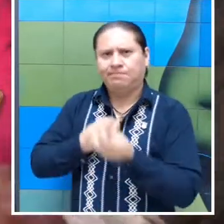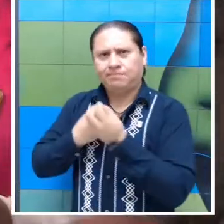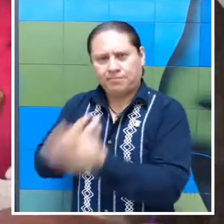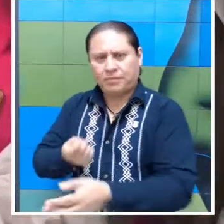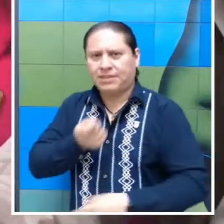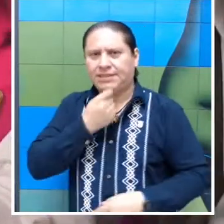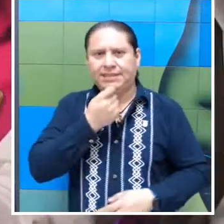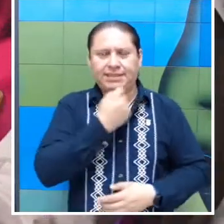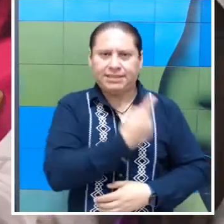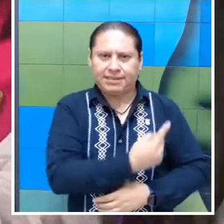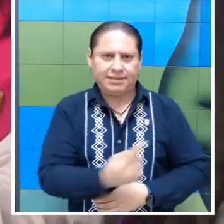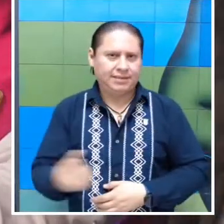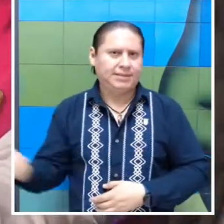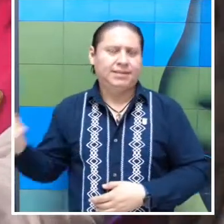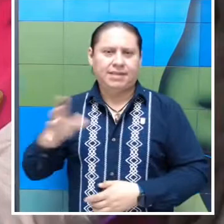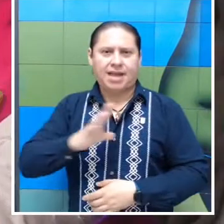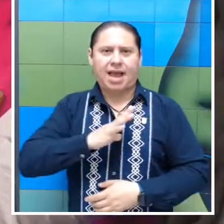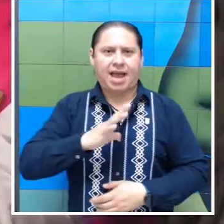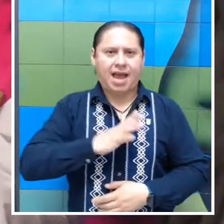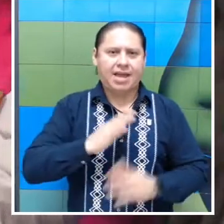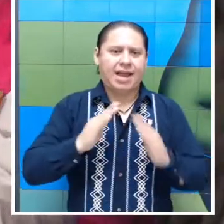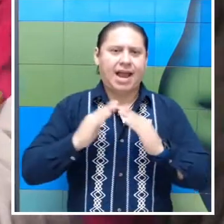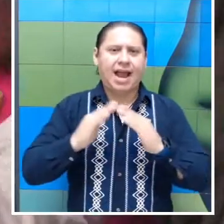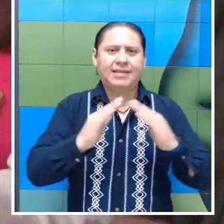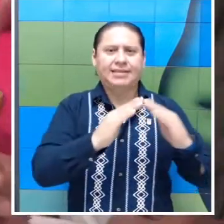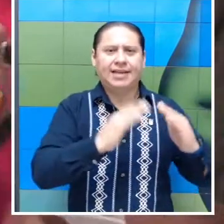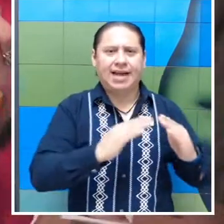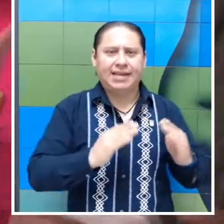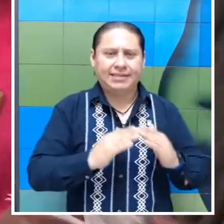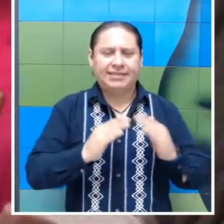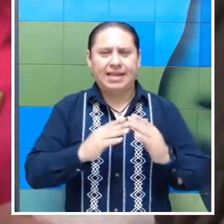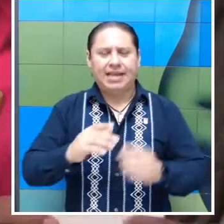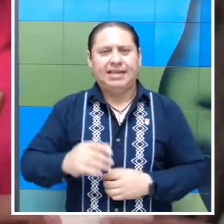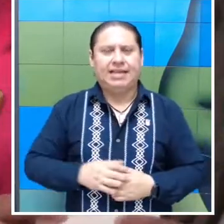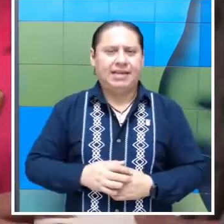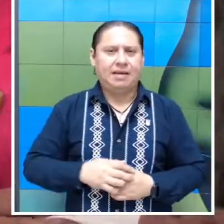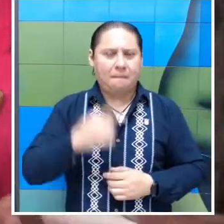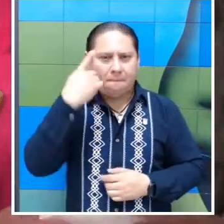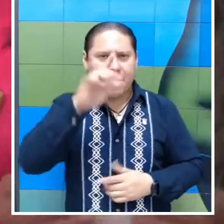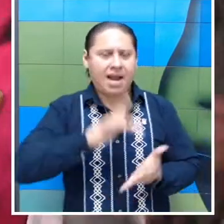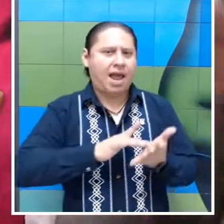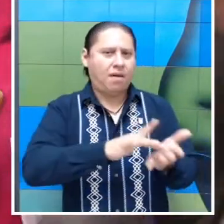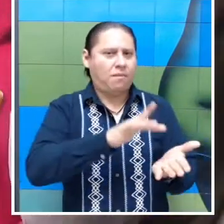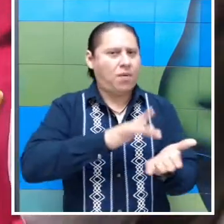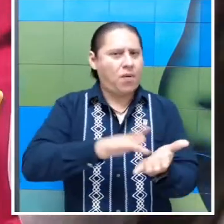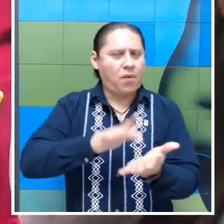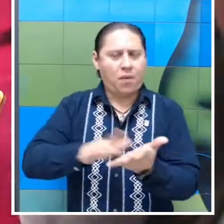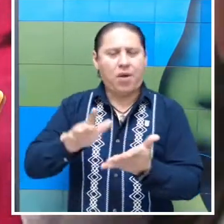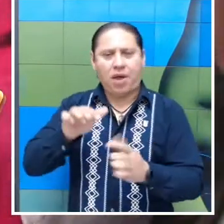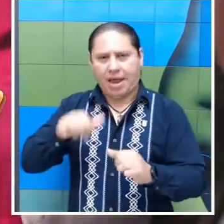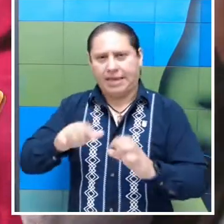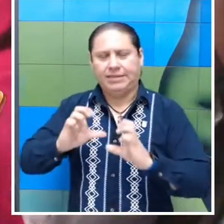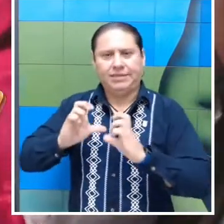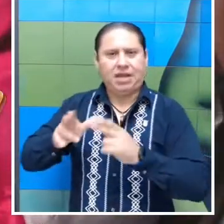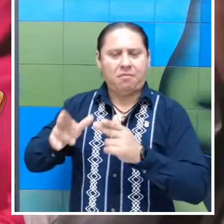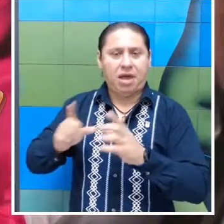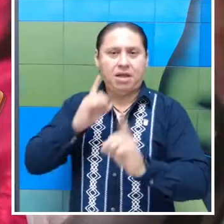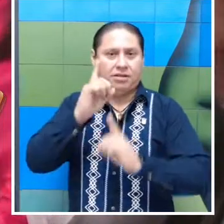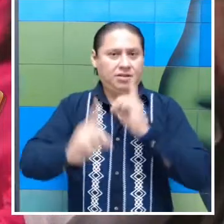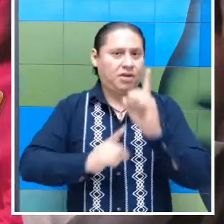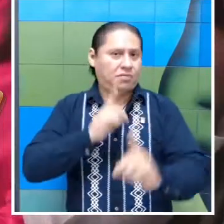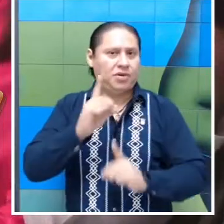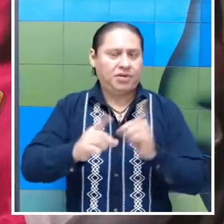las niñas y niños que se encuentran en las casas hogares de todo nuestro estado de Chiapas. Yo creo que el